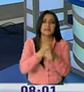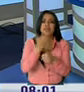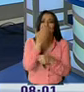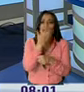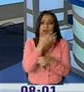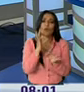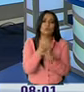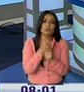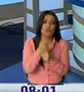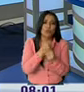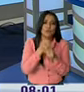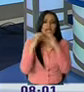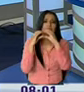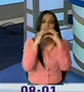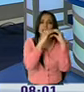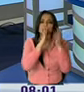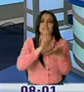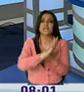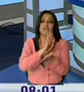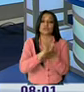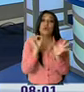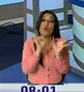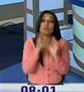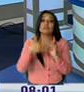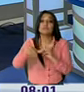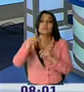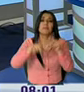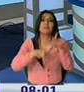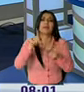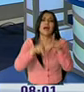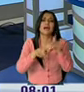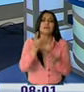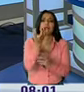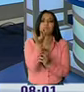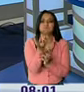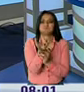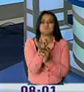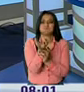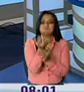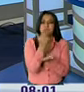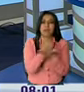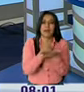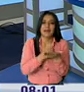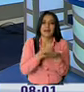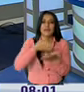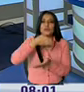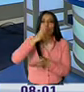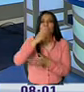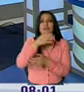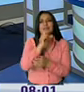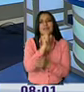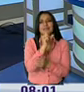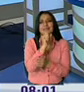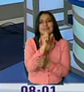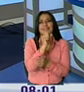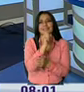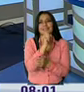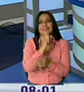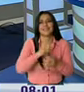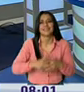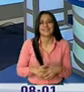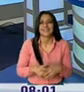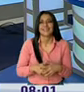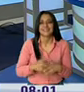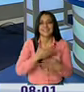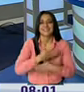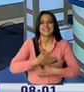un sanduchito de queso. O aquellos que estén en la playa con un boloncito, con un juguito de naranja, un batidito, qué rico, disfruten de nuestro país.